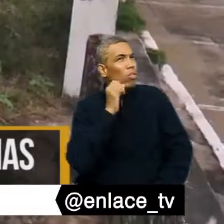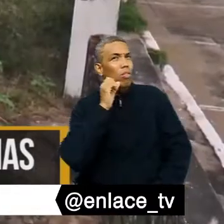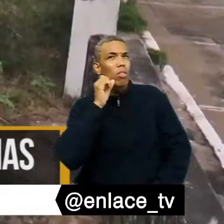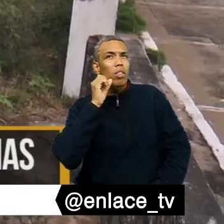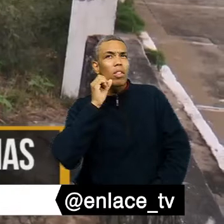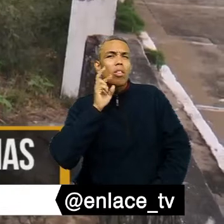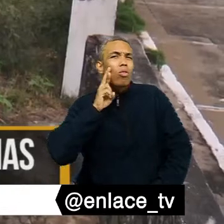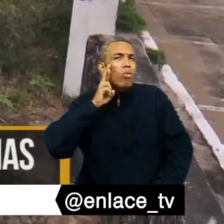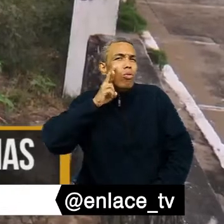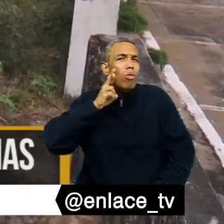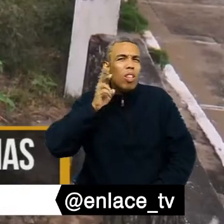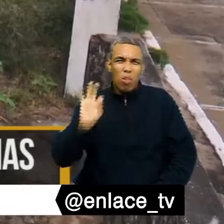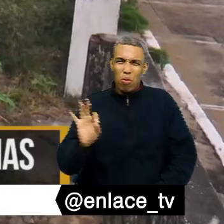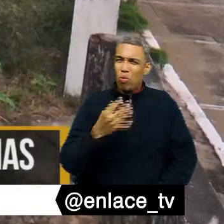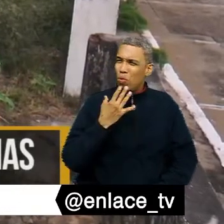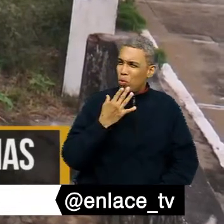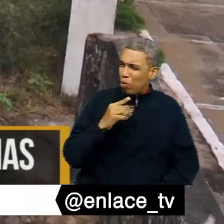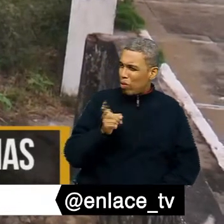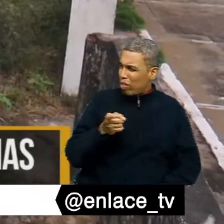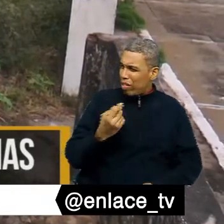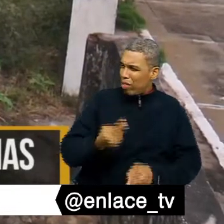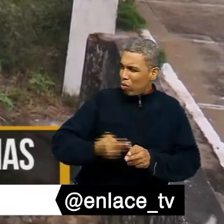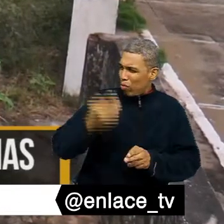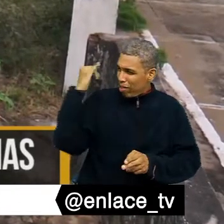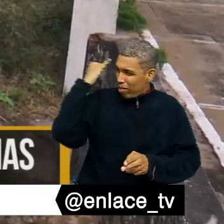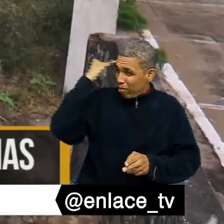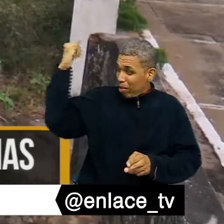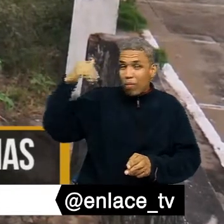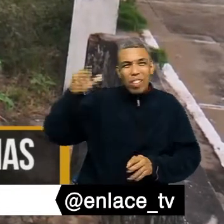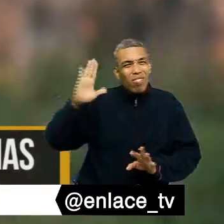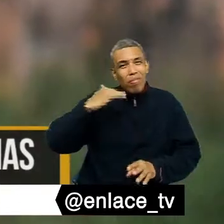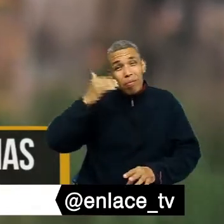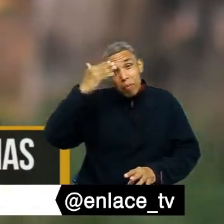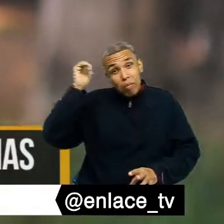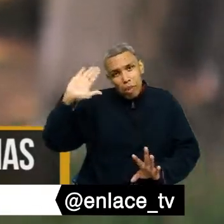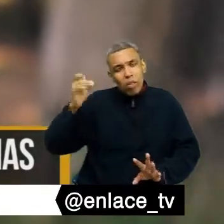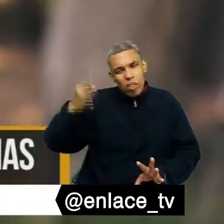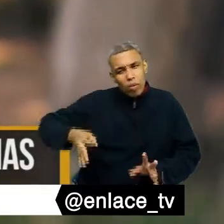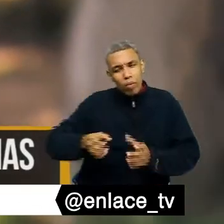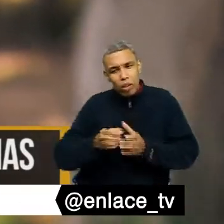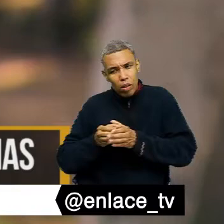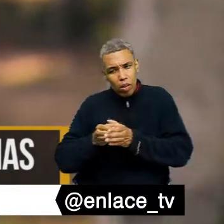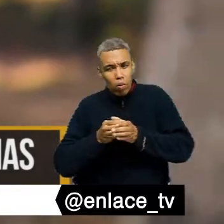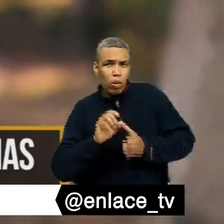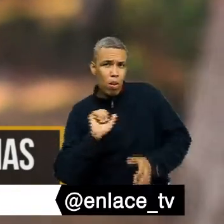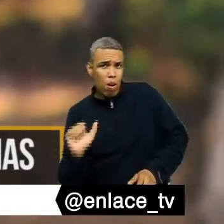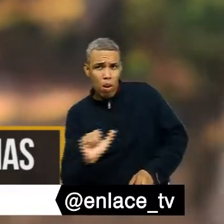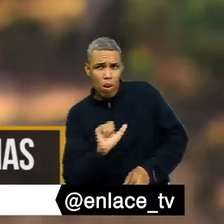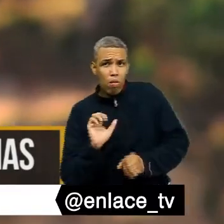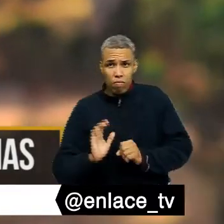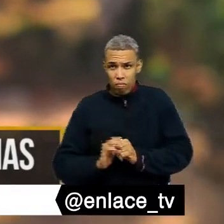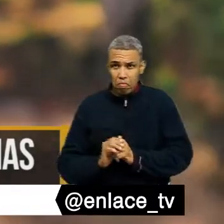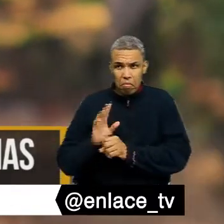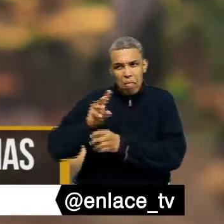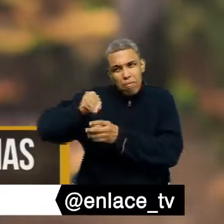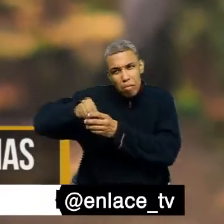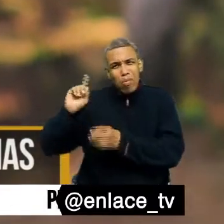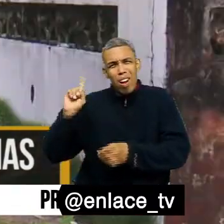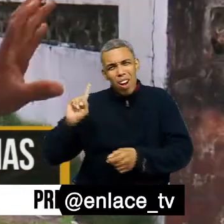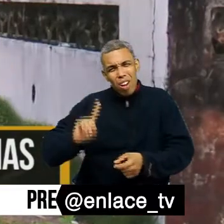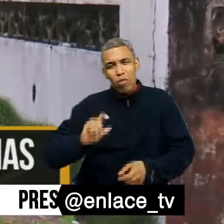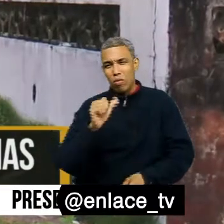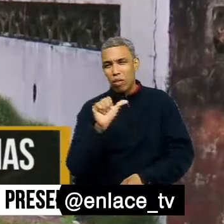de que dejó de funcionar, eso quedó ahí deshabitado. En el sector hay muchos niños y perfectamente se pueden ir a jugar allá